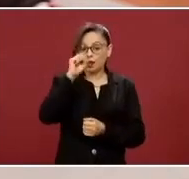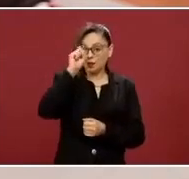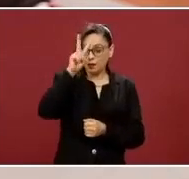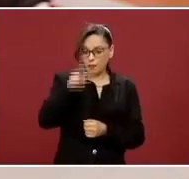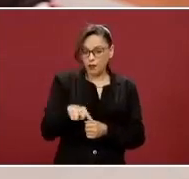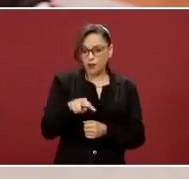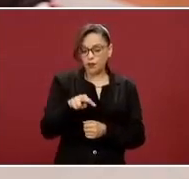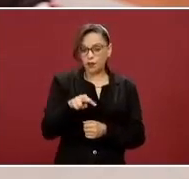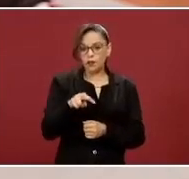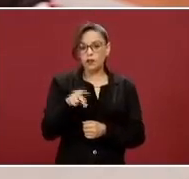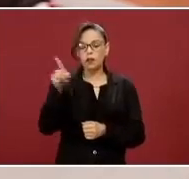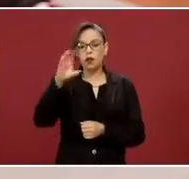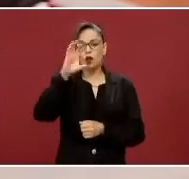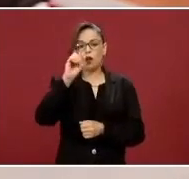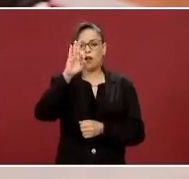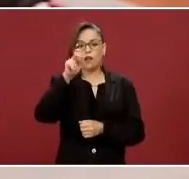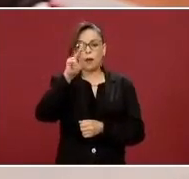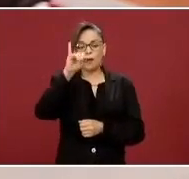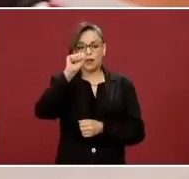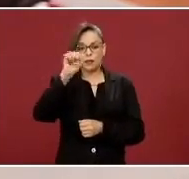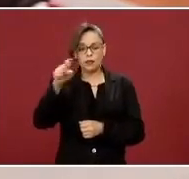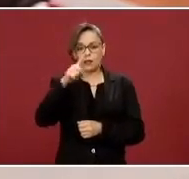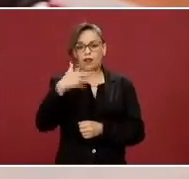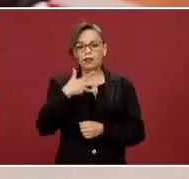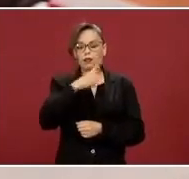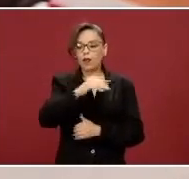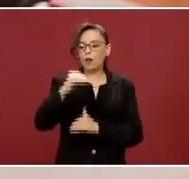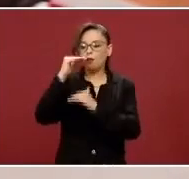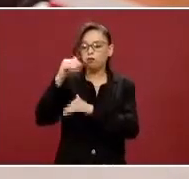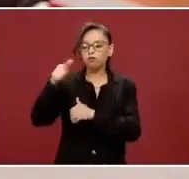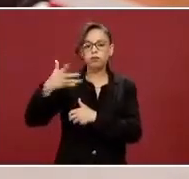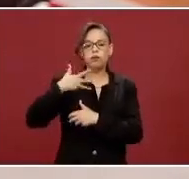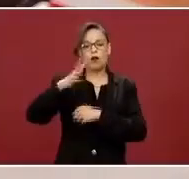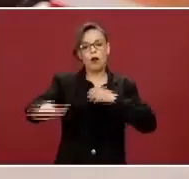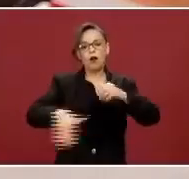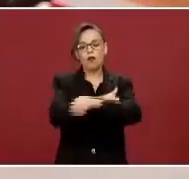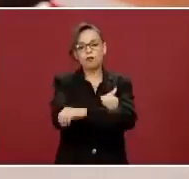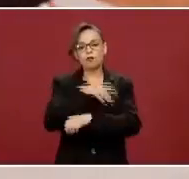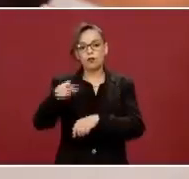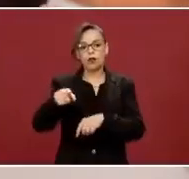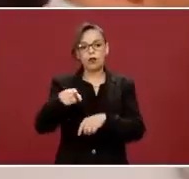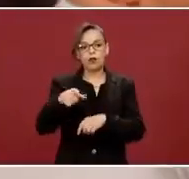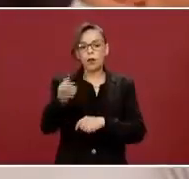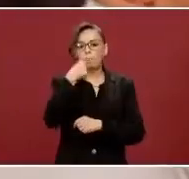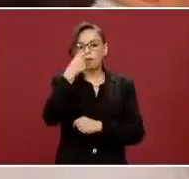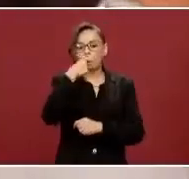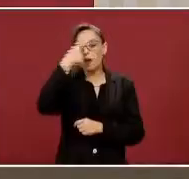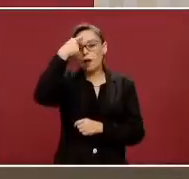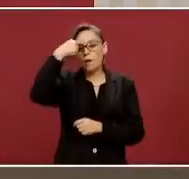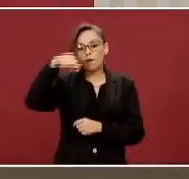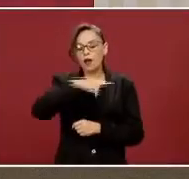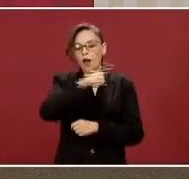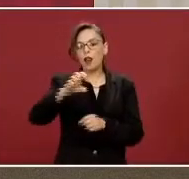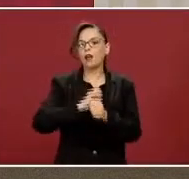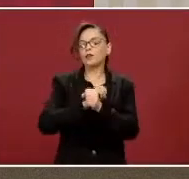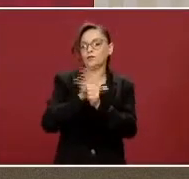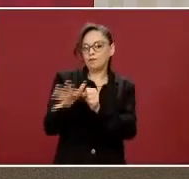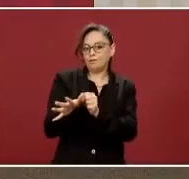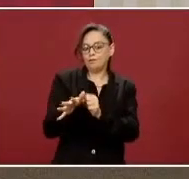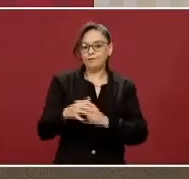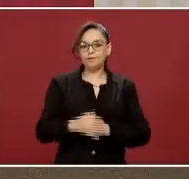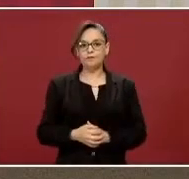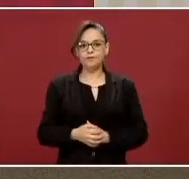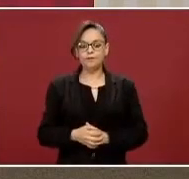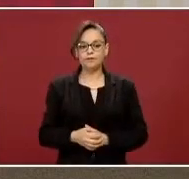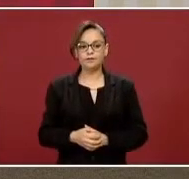en COFEPRIS está detenido un cargamento con supuesto medicamento para COVID-19? Gracias. Muchas gracias. La de COFEPRIS es